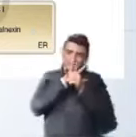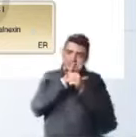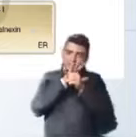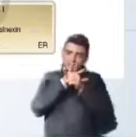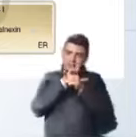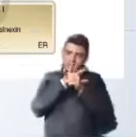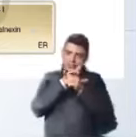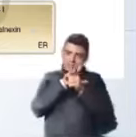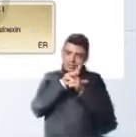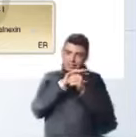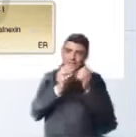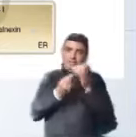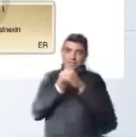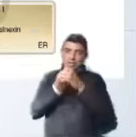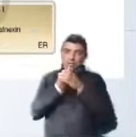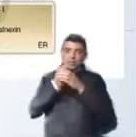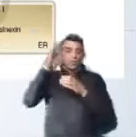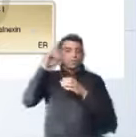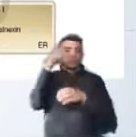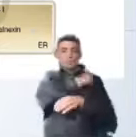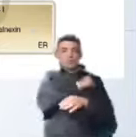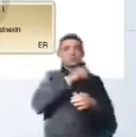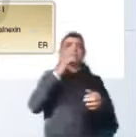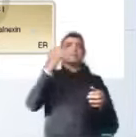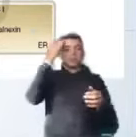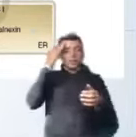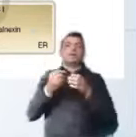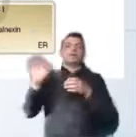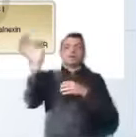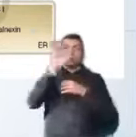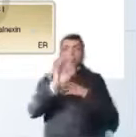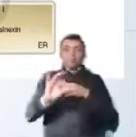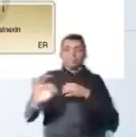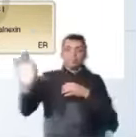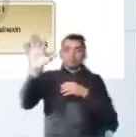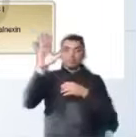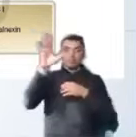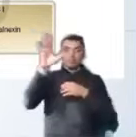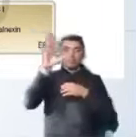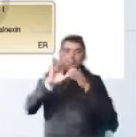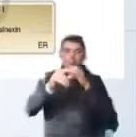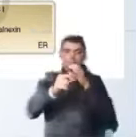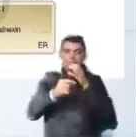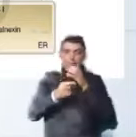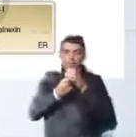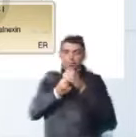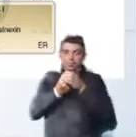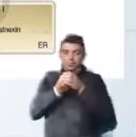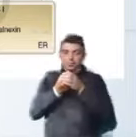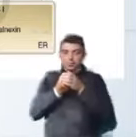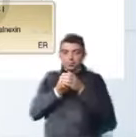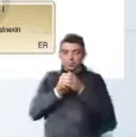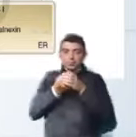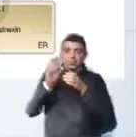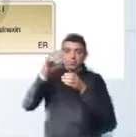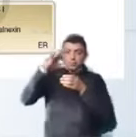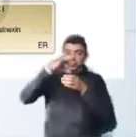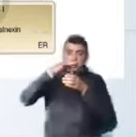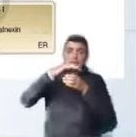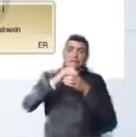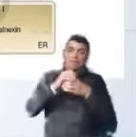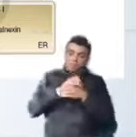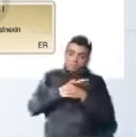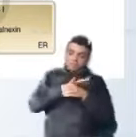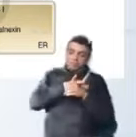los virus ingresan a la célula, pero ellos sacan su patica y llega el linfocito TCD8 a ocasionar